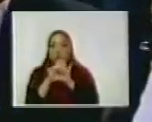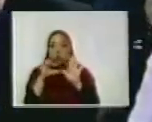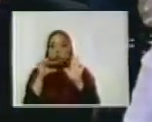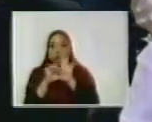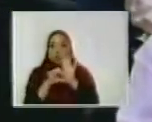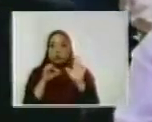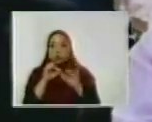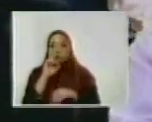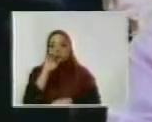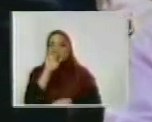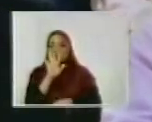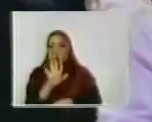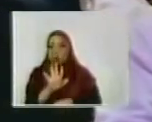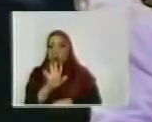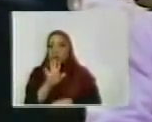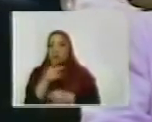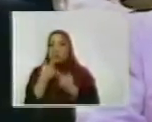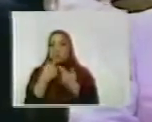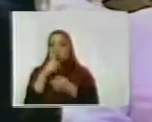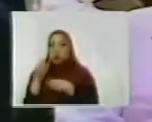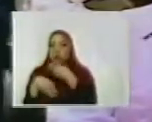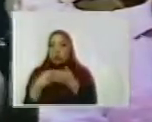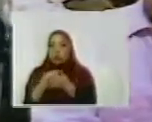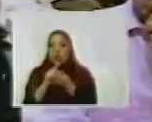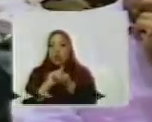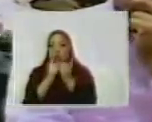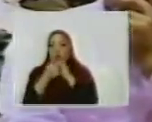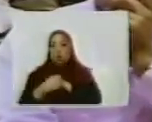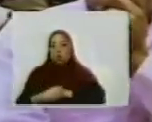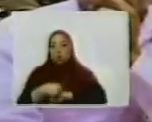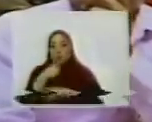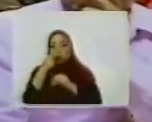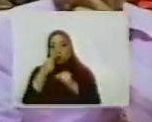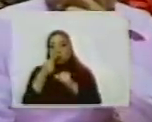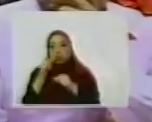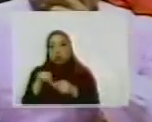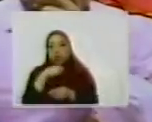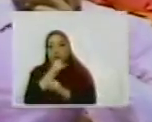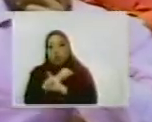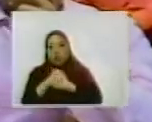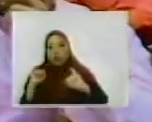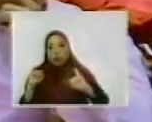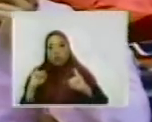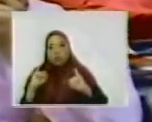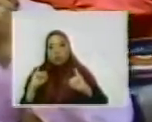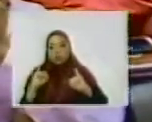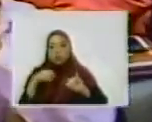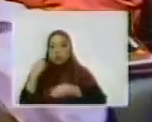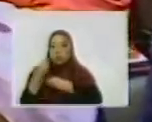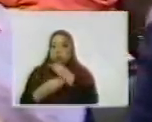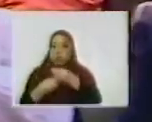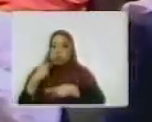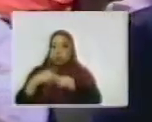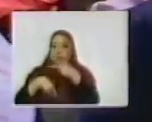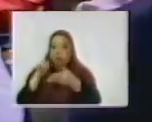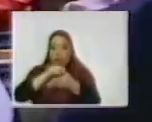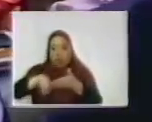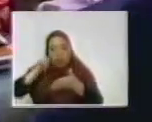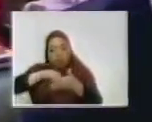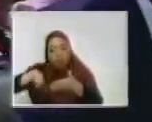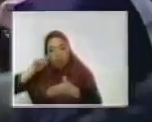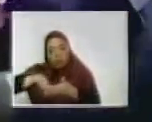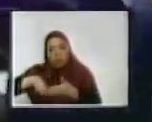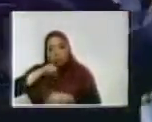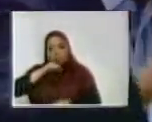5 disposiciones transitorias, derogatorias y final estaremos escribiendo en